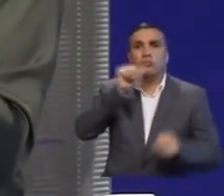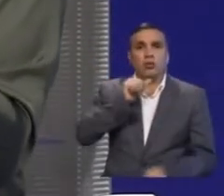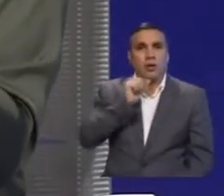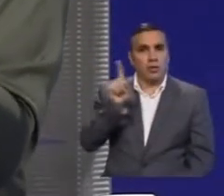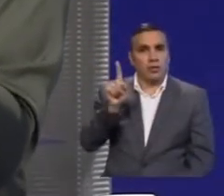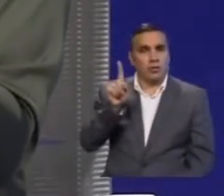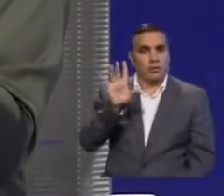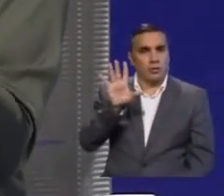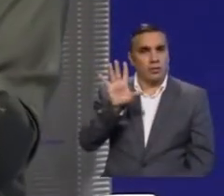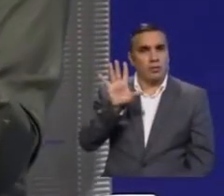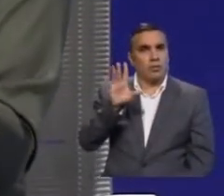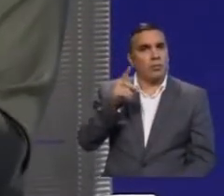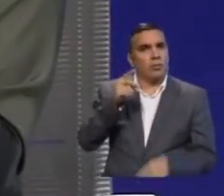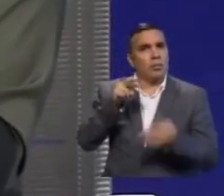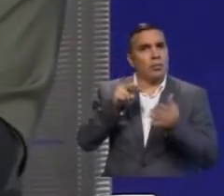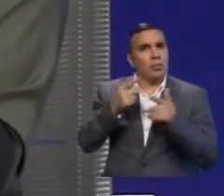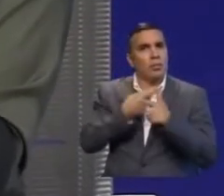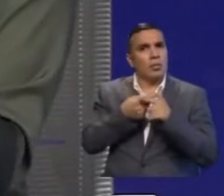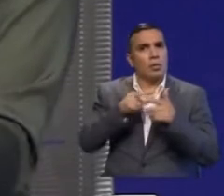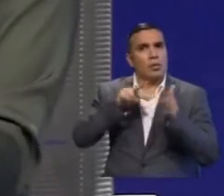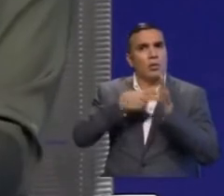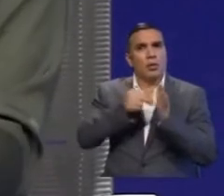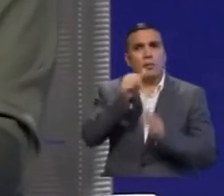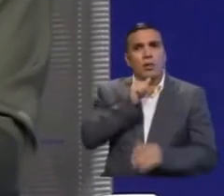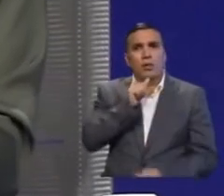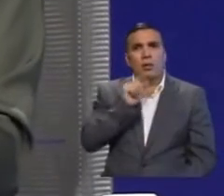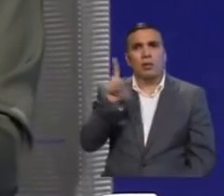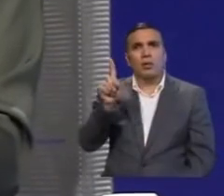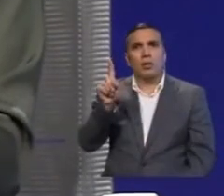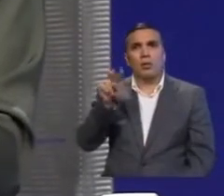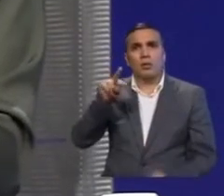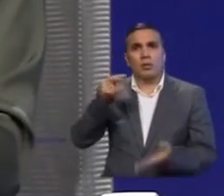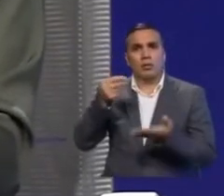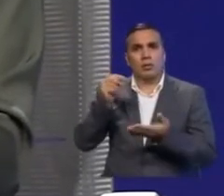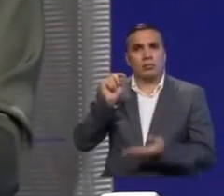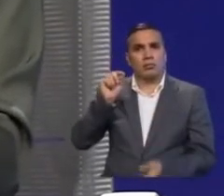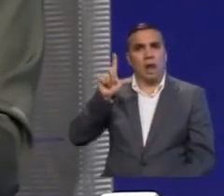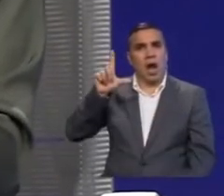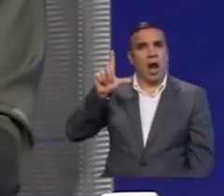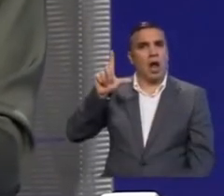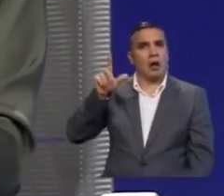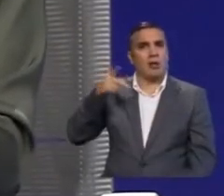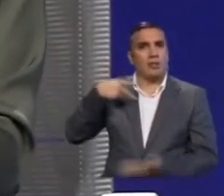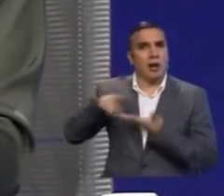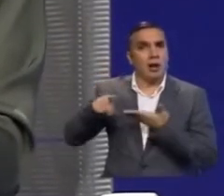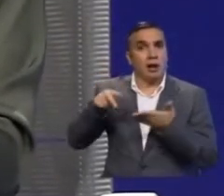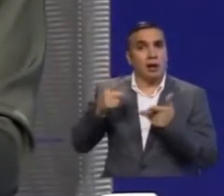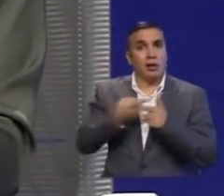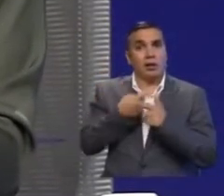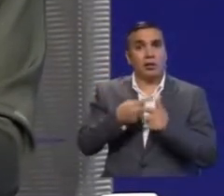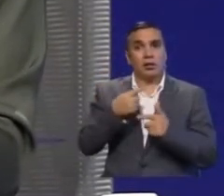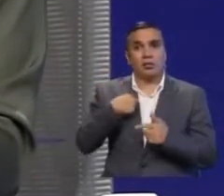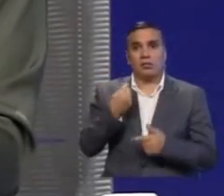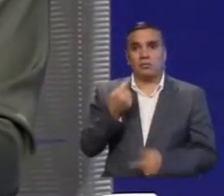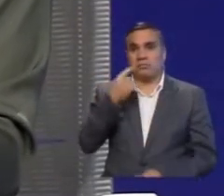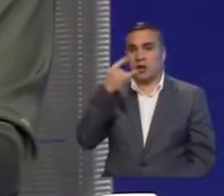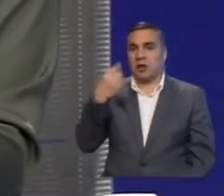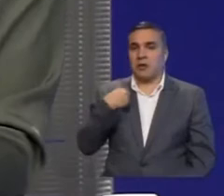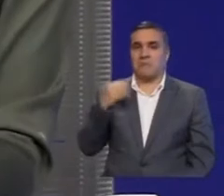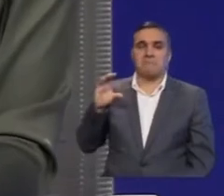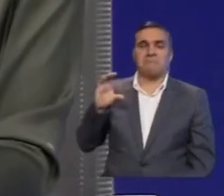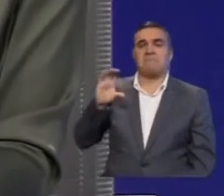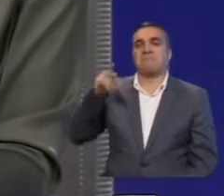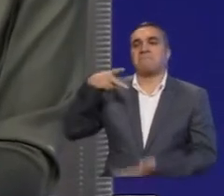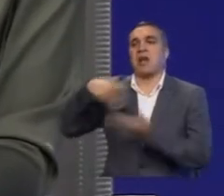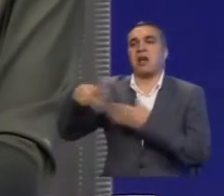privado. Se habla mucho de que el sector privado entonces pondría los precios que sea y esto generaría que el que tiene dinero sí